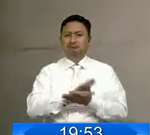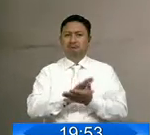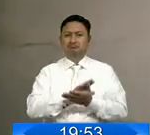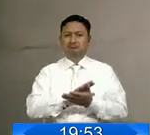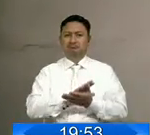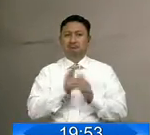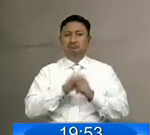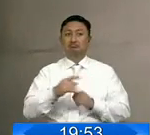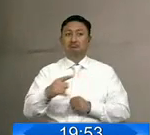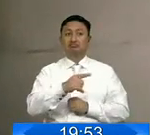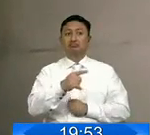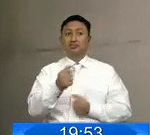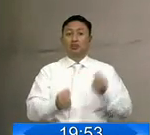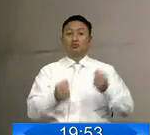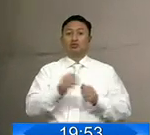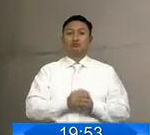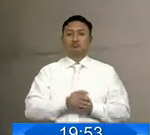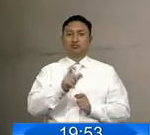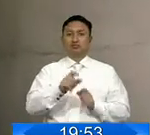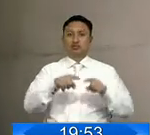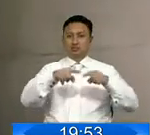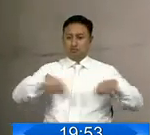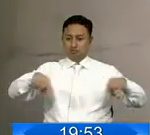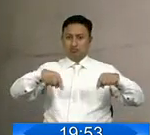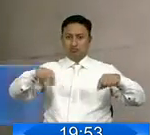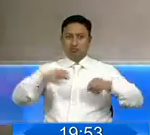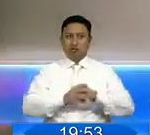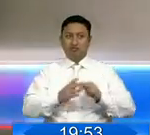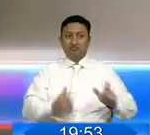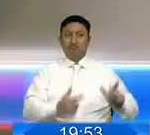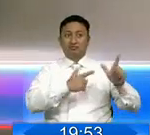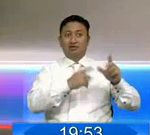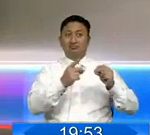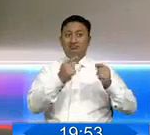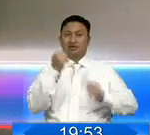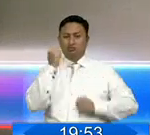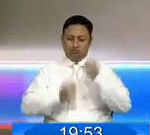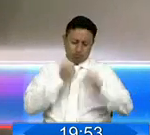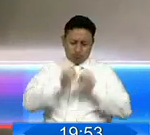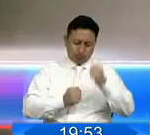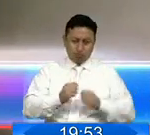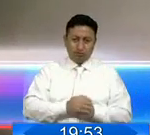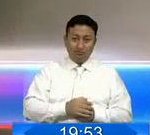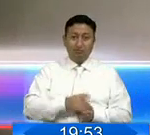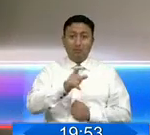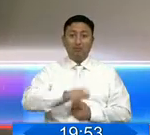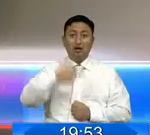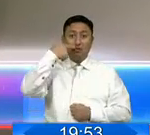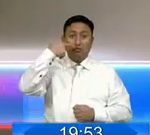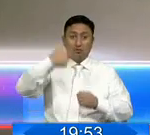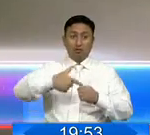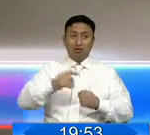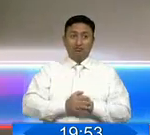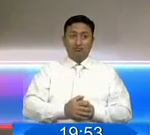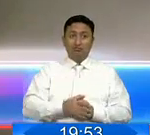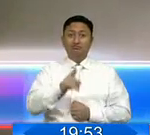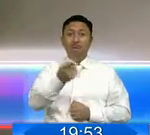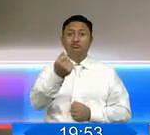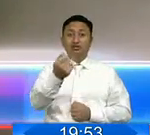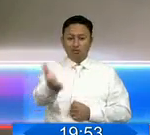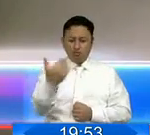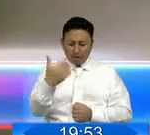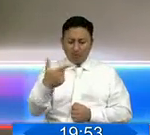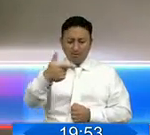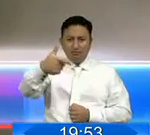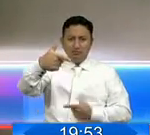observa llegar un auto del cual se bajan varios sujetos con arma en mano, se dirigen hasta los despachadores para obligarles a que les entreguen el